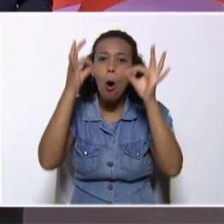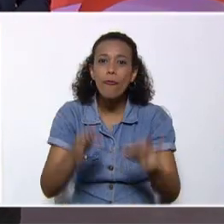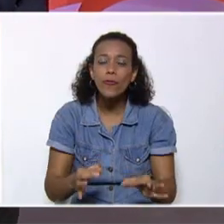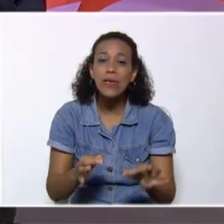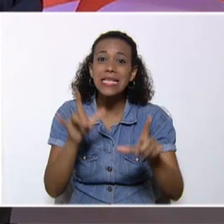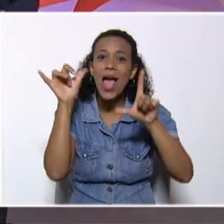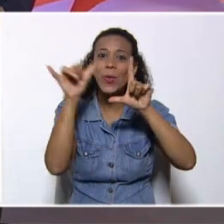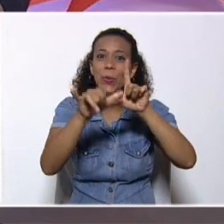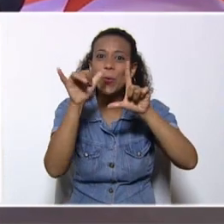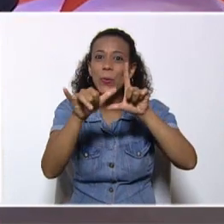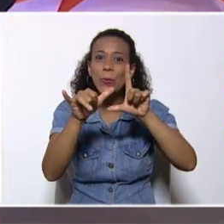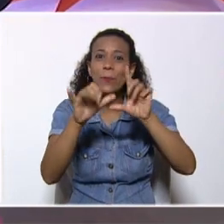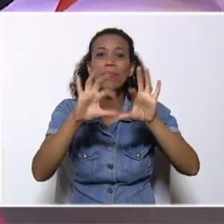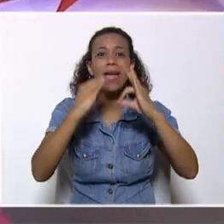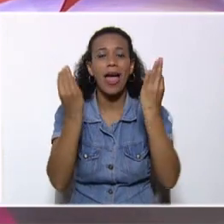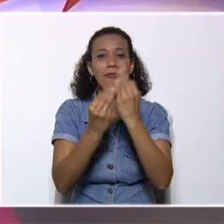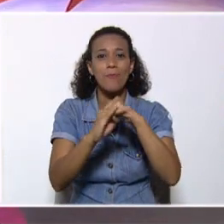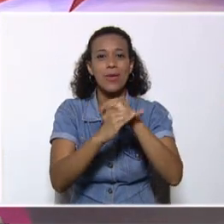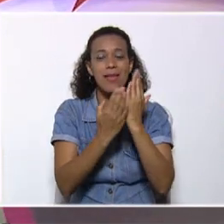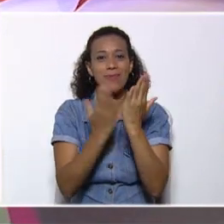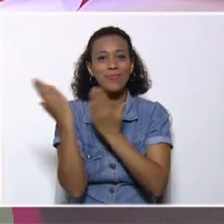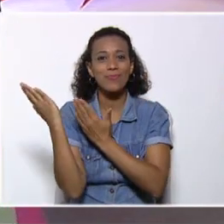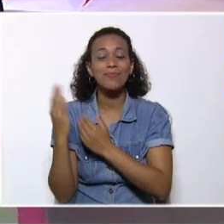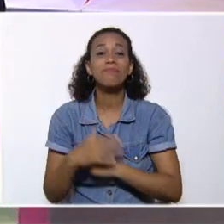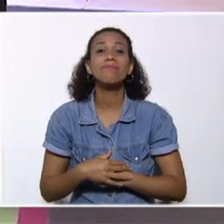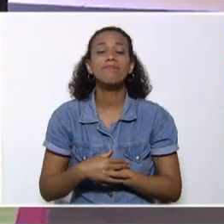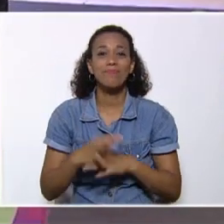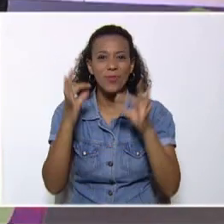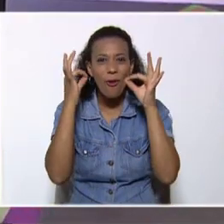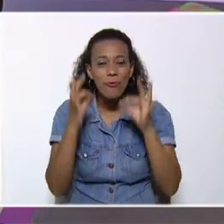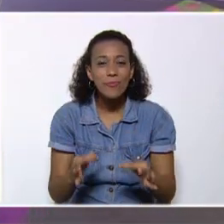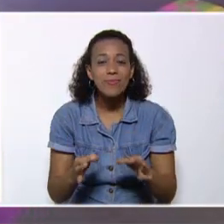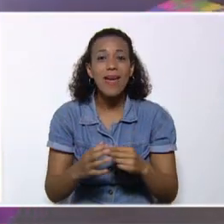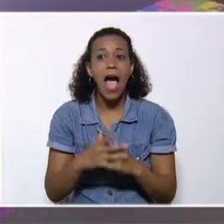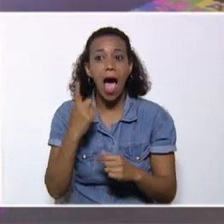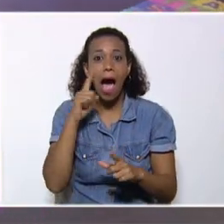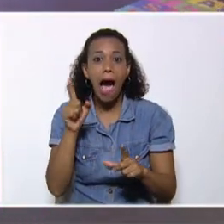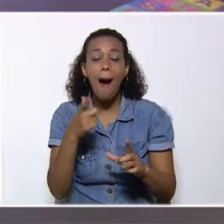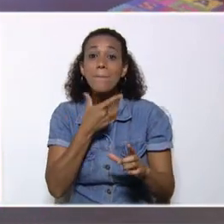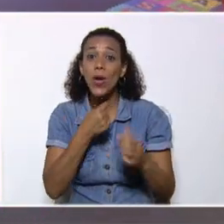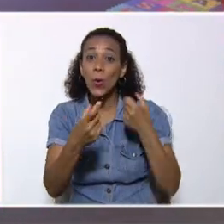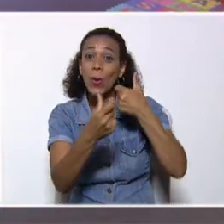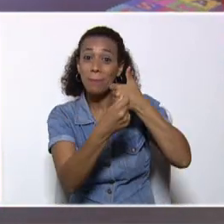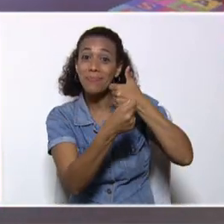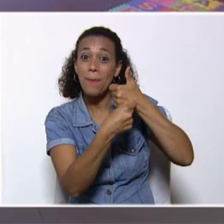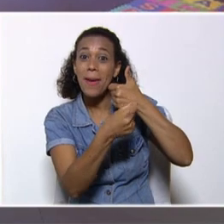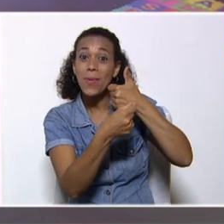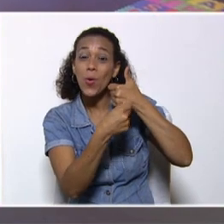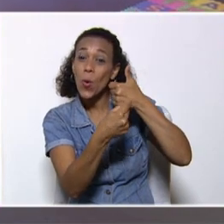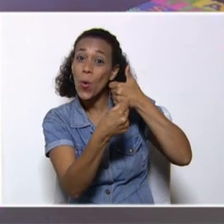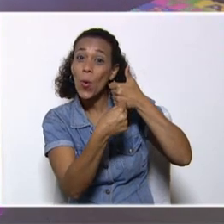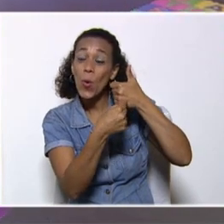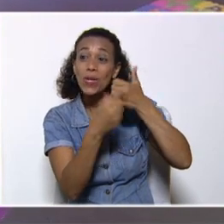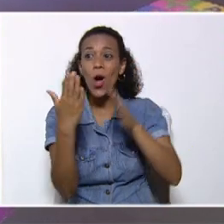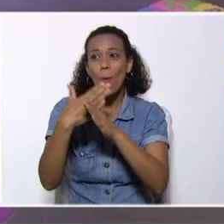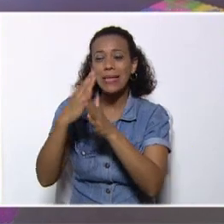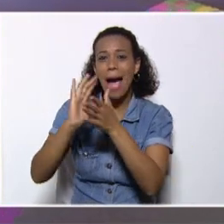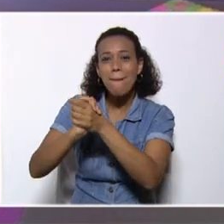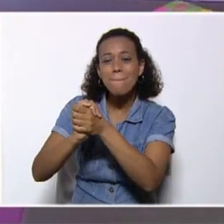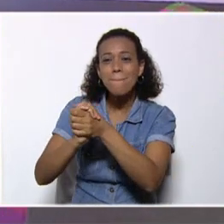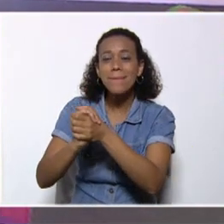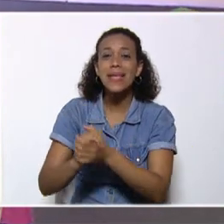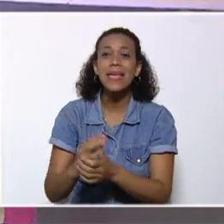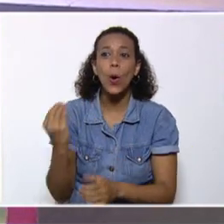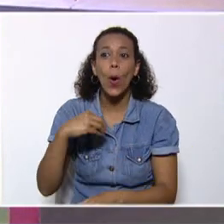oficial de YouTube, que es Cada Familia Una Escuela Oficial. Le puedes dar me gusta, compartirla con amigos y familiares